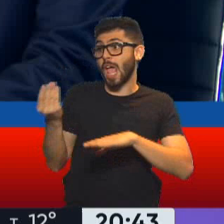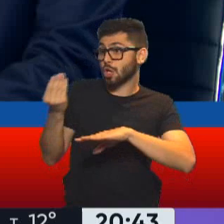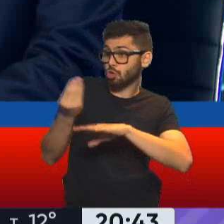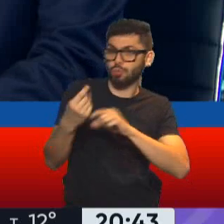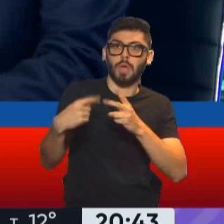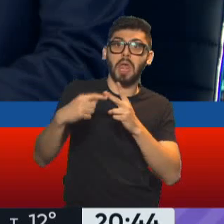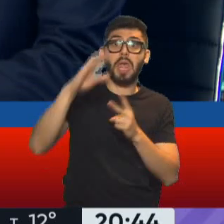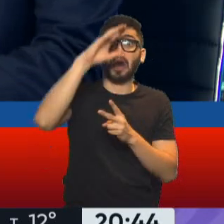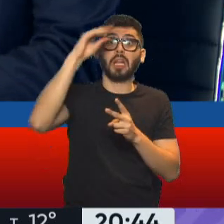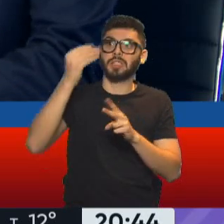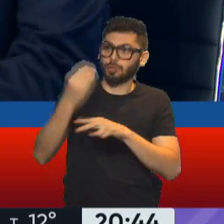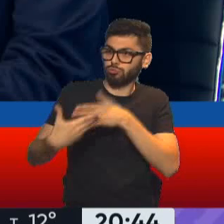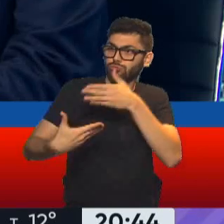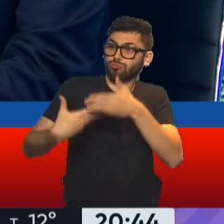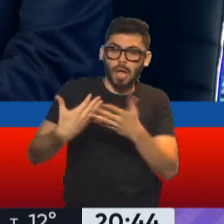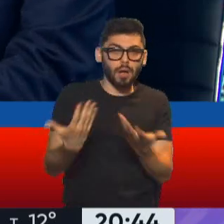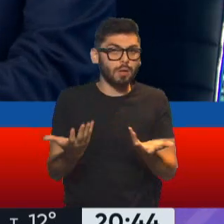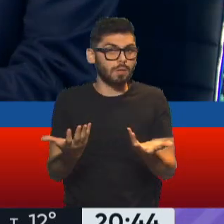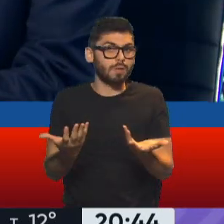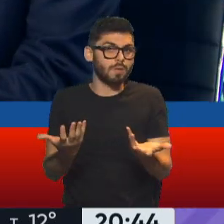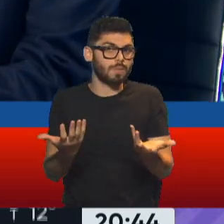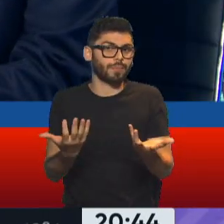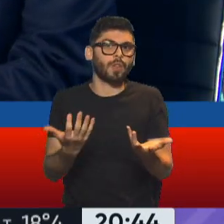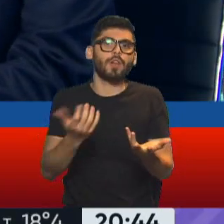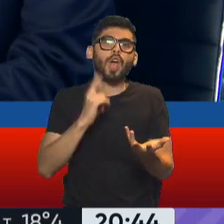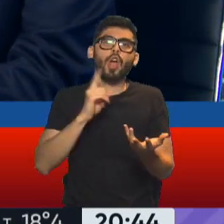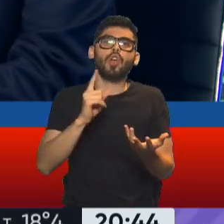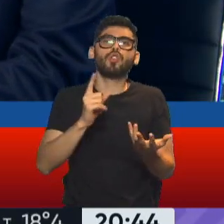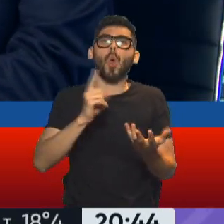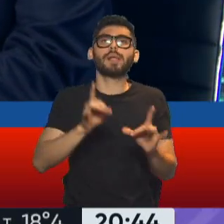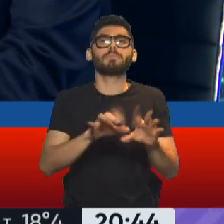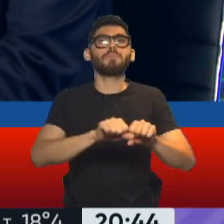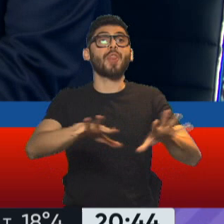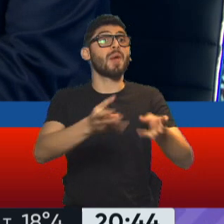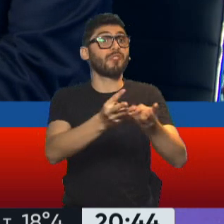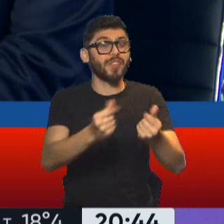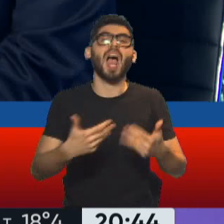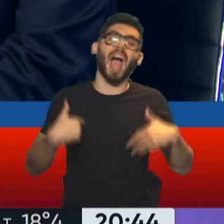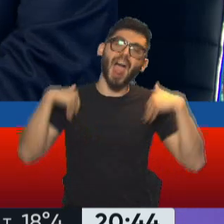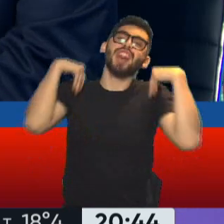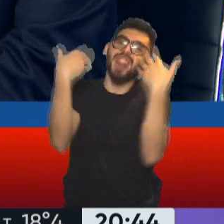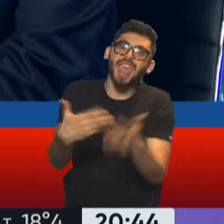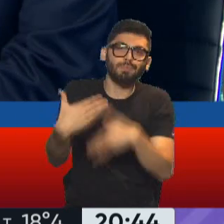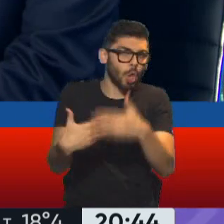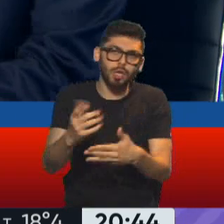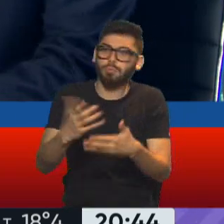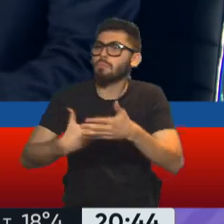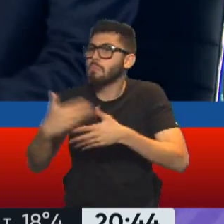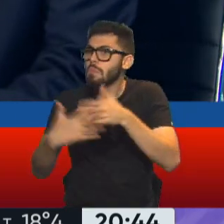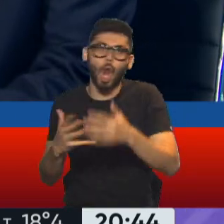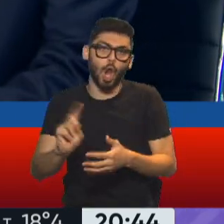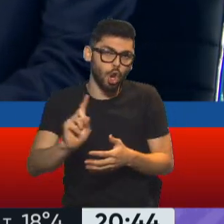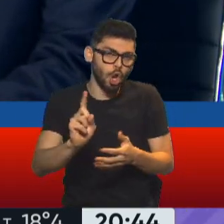Cristina, y no estamos esperando salir de la pandemia para poner en marcha la obra pública,